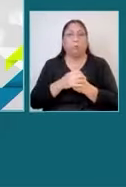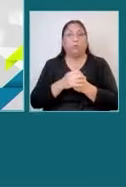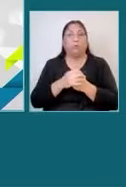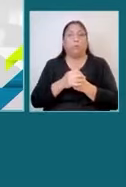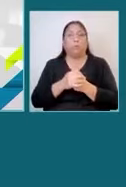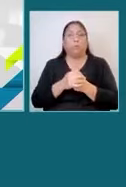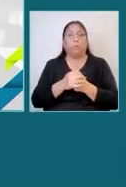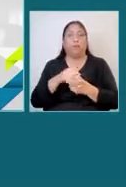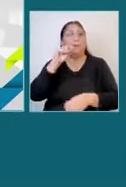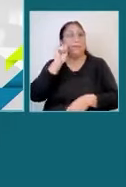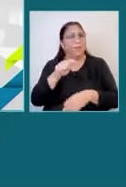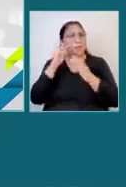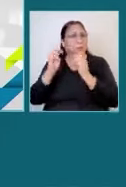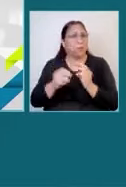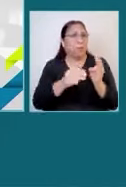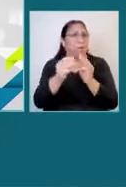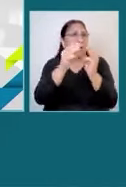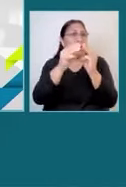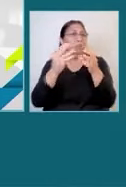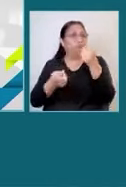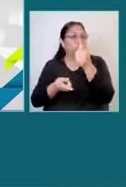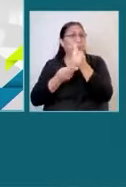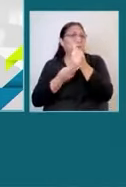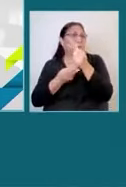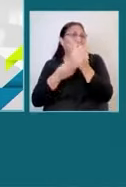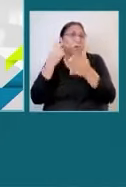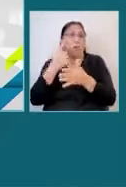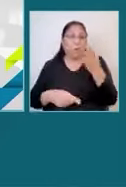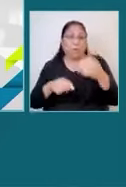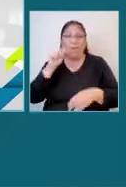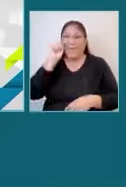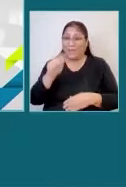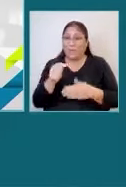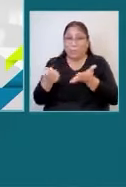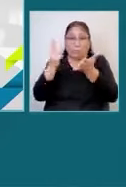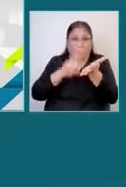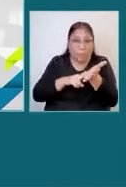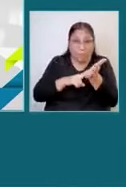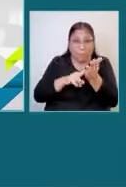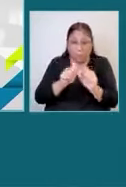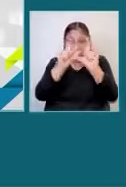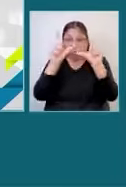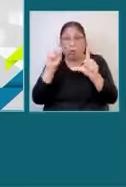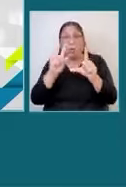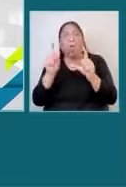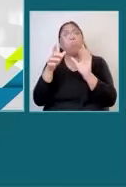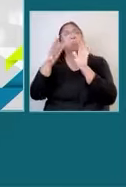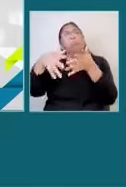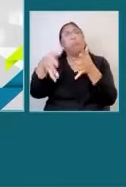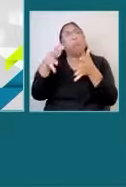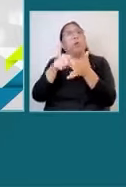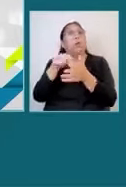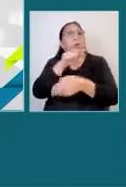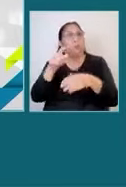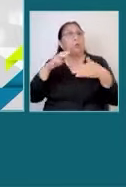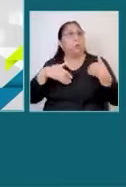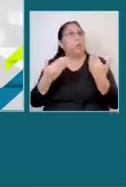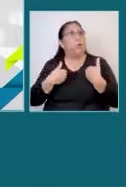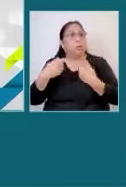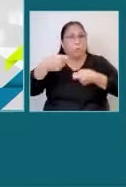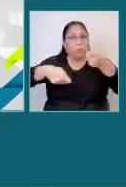Entonces, de esta forma se asegura que las startups no caigan en el valle de la muerte, sino que puedan tener